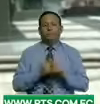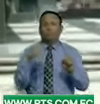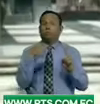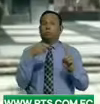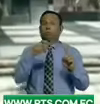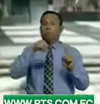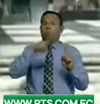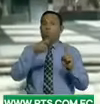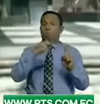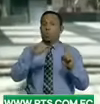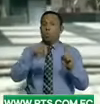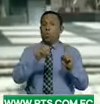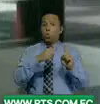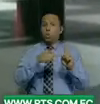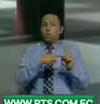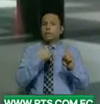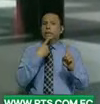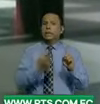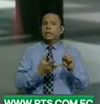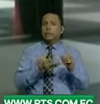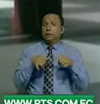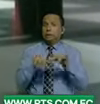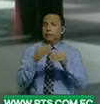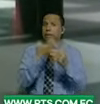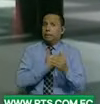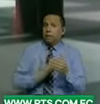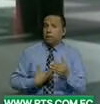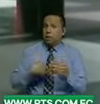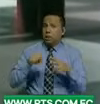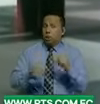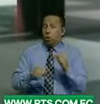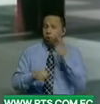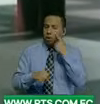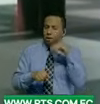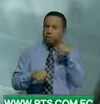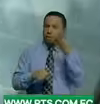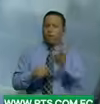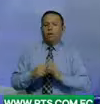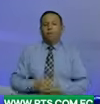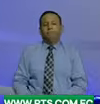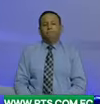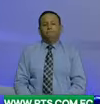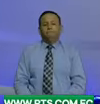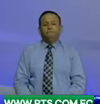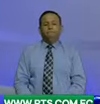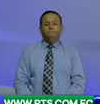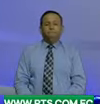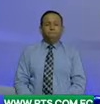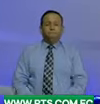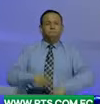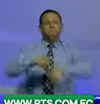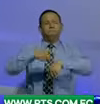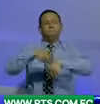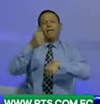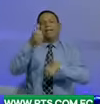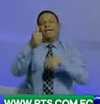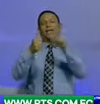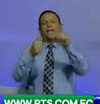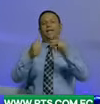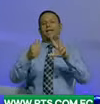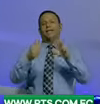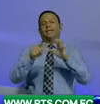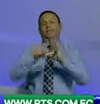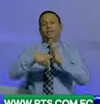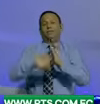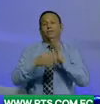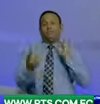podría definir en las próximas horas, informó Héctor Romero. 22 horas con 13 minutos